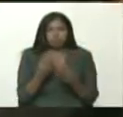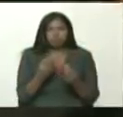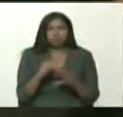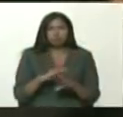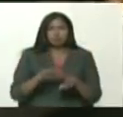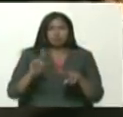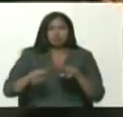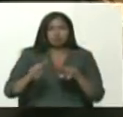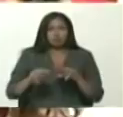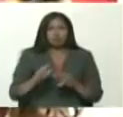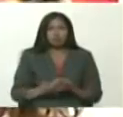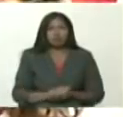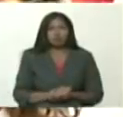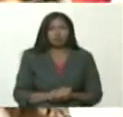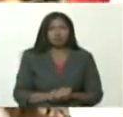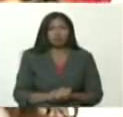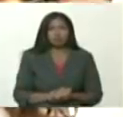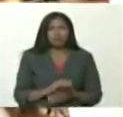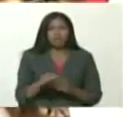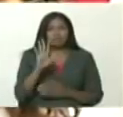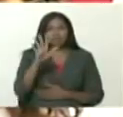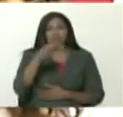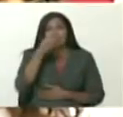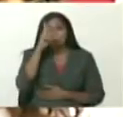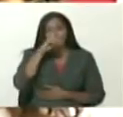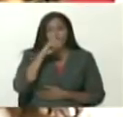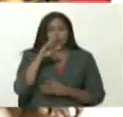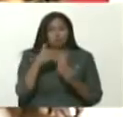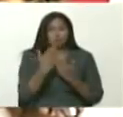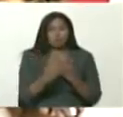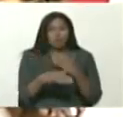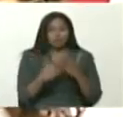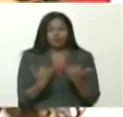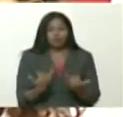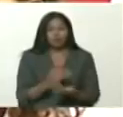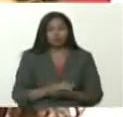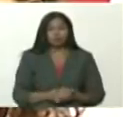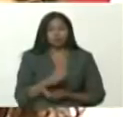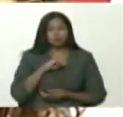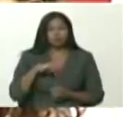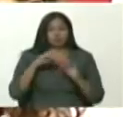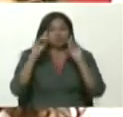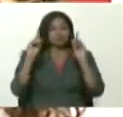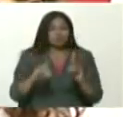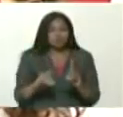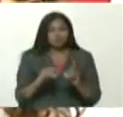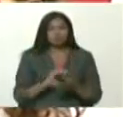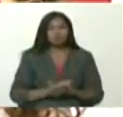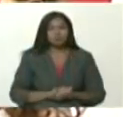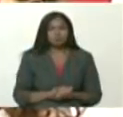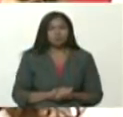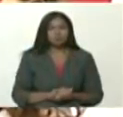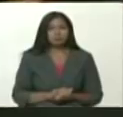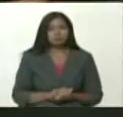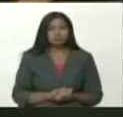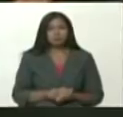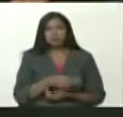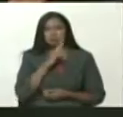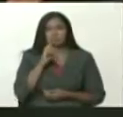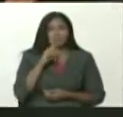demasiados. Niños a partir de 5 años en adelante, decidimos en nombre de